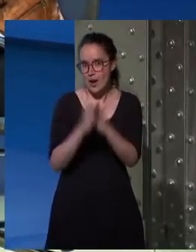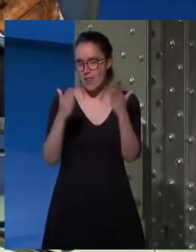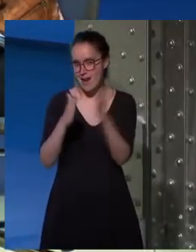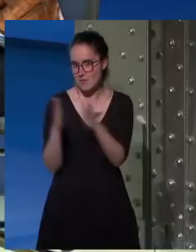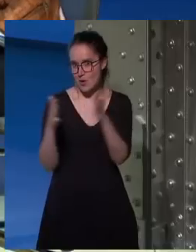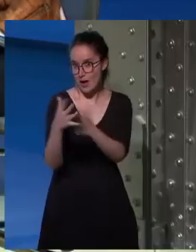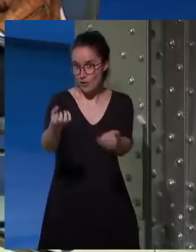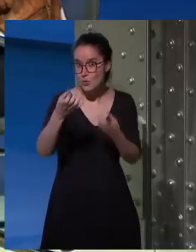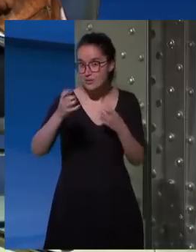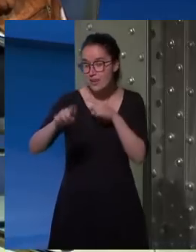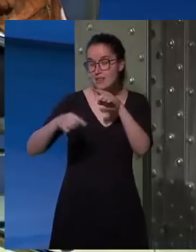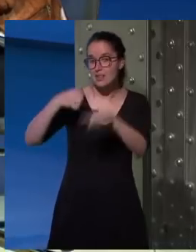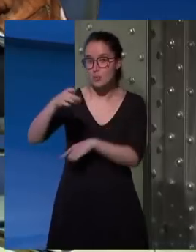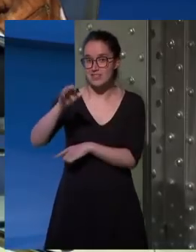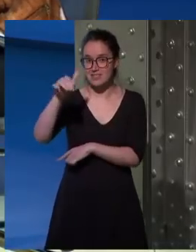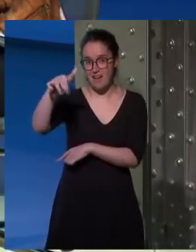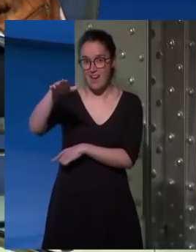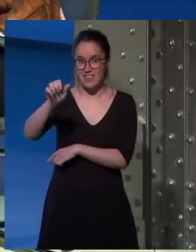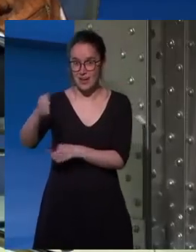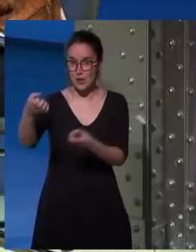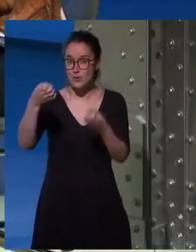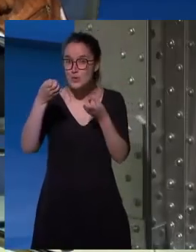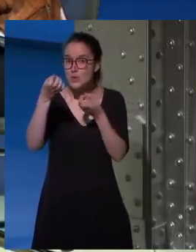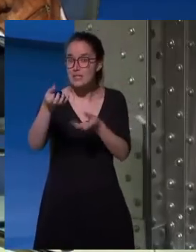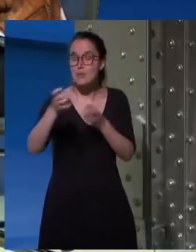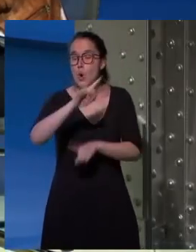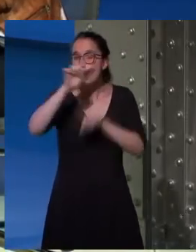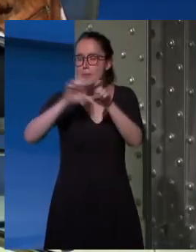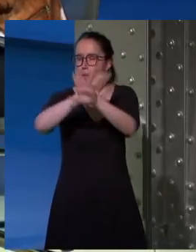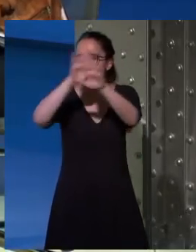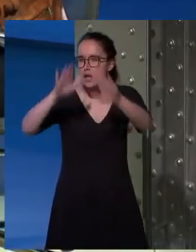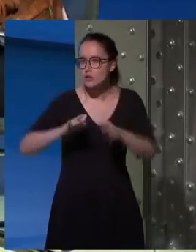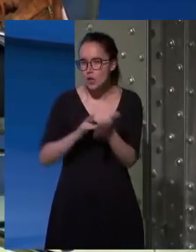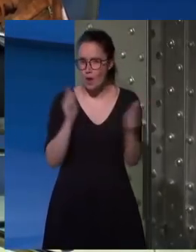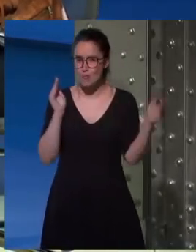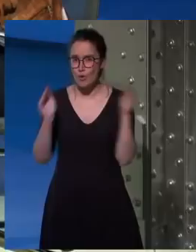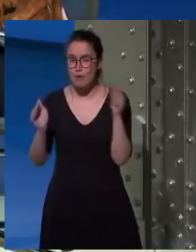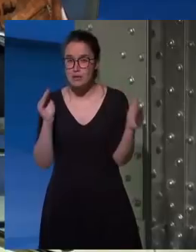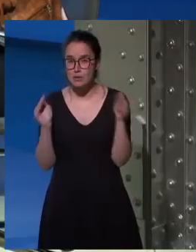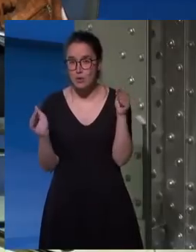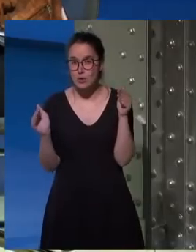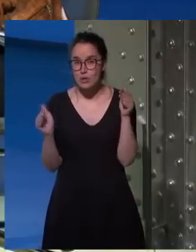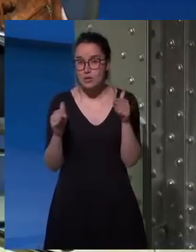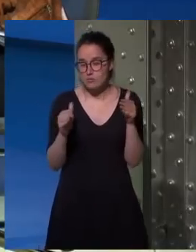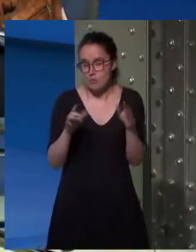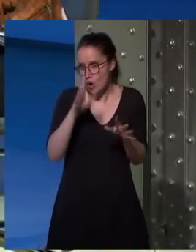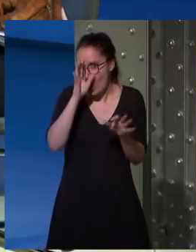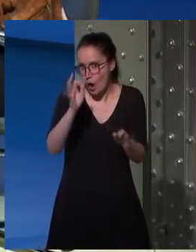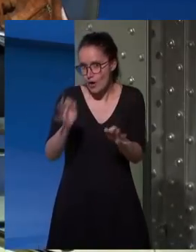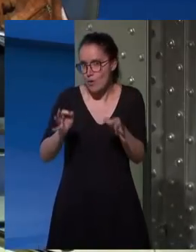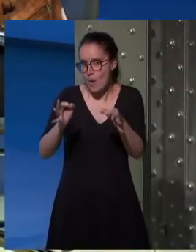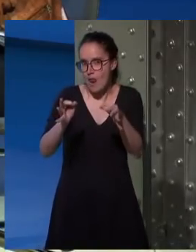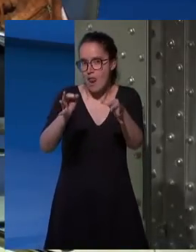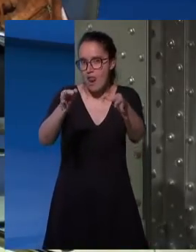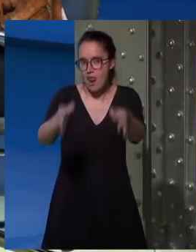libro divino, y eso ya luego Sandra lo cuenta. Pero como última pregunta, bueno, estamos en un momento en el que claramente, como ha ocurrido